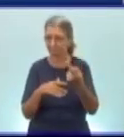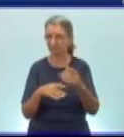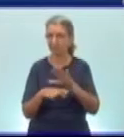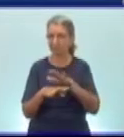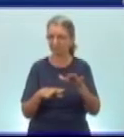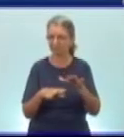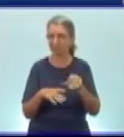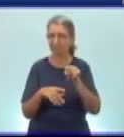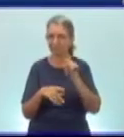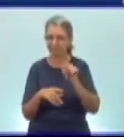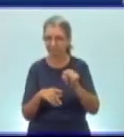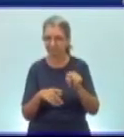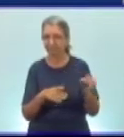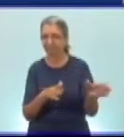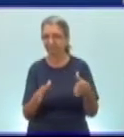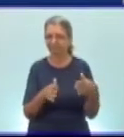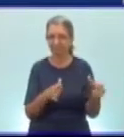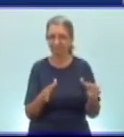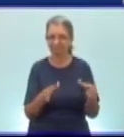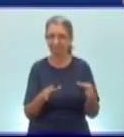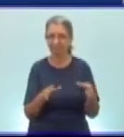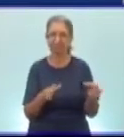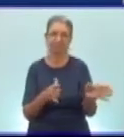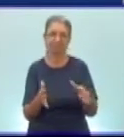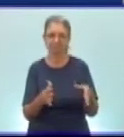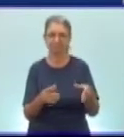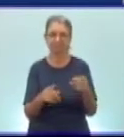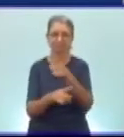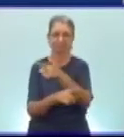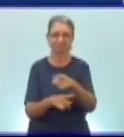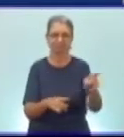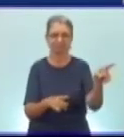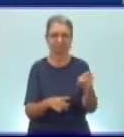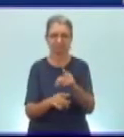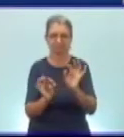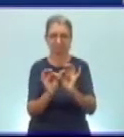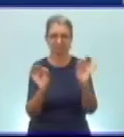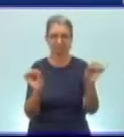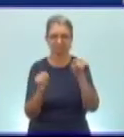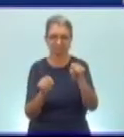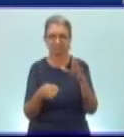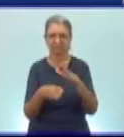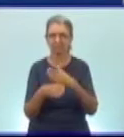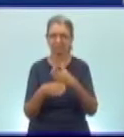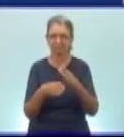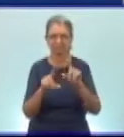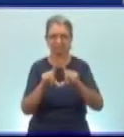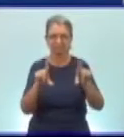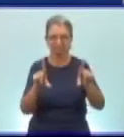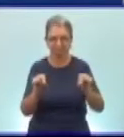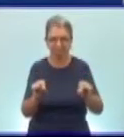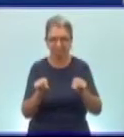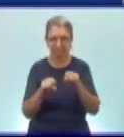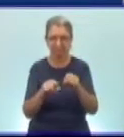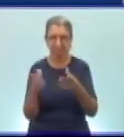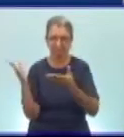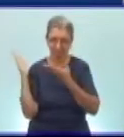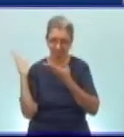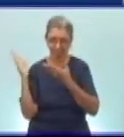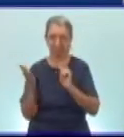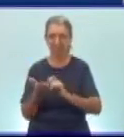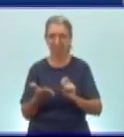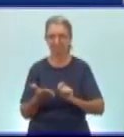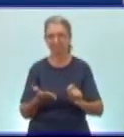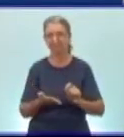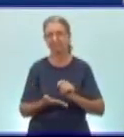bueno, pues estará animado de movimiento armónico simple y esta es su definición. Les doy también unos instantes para que tomen como nota porque les va a